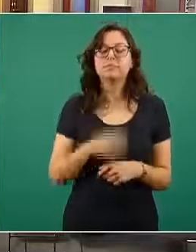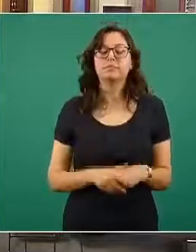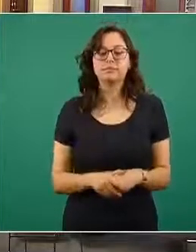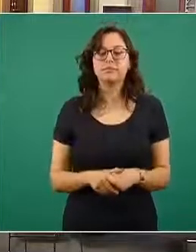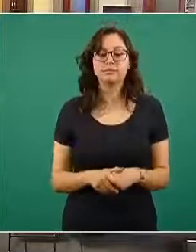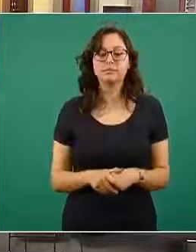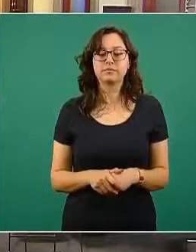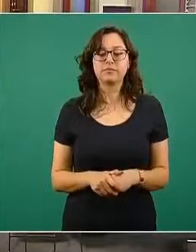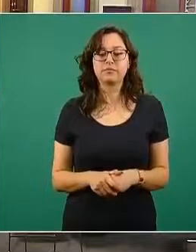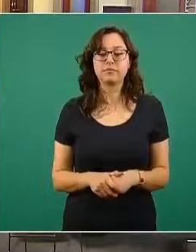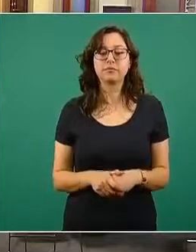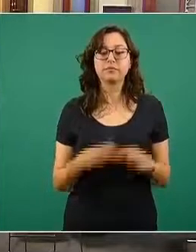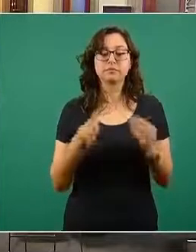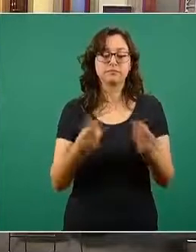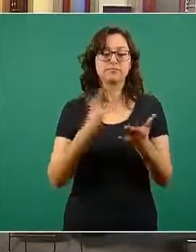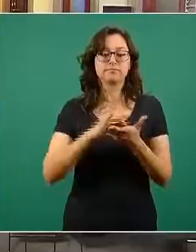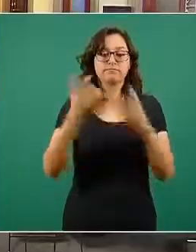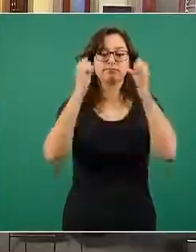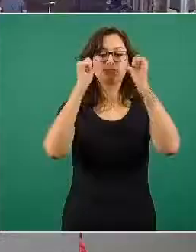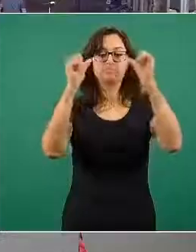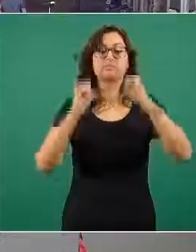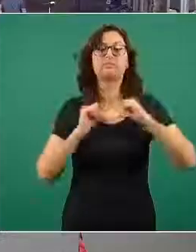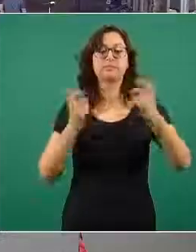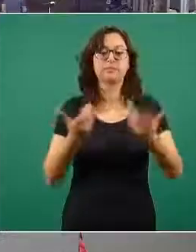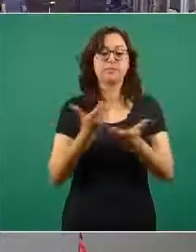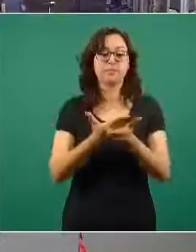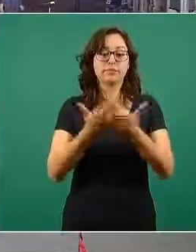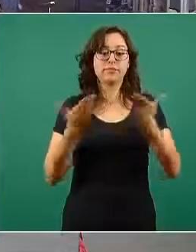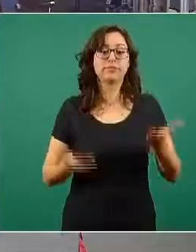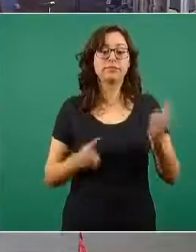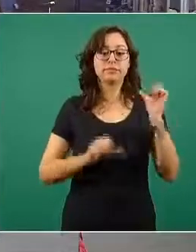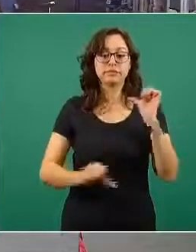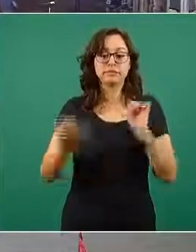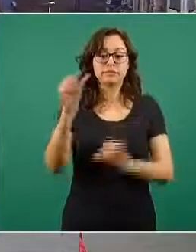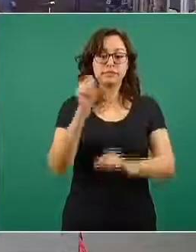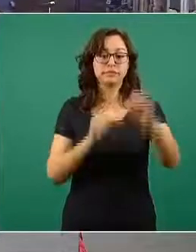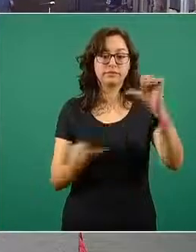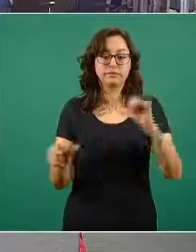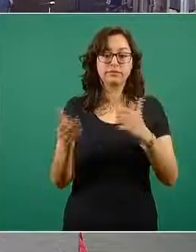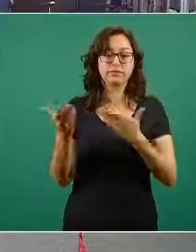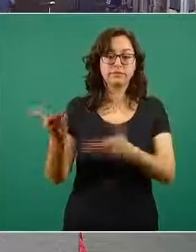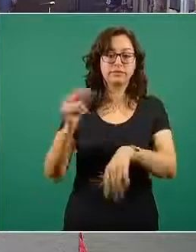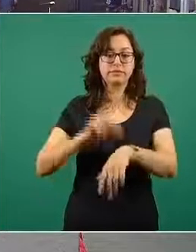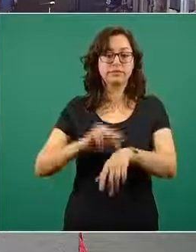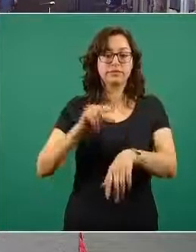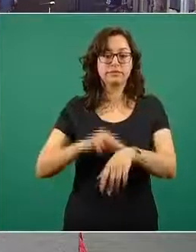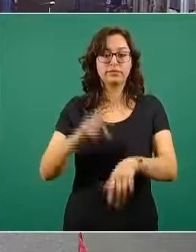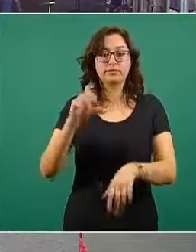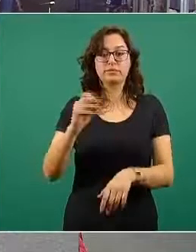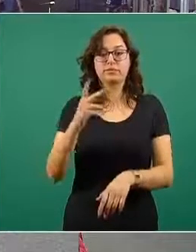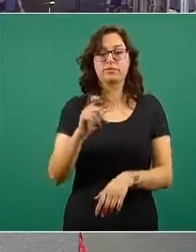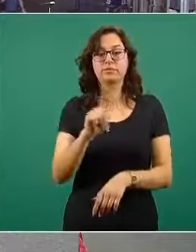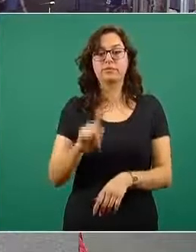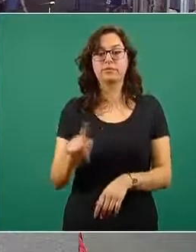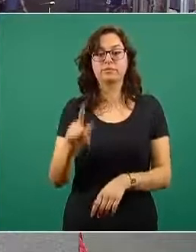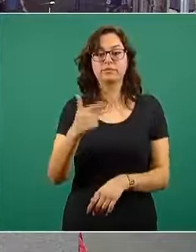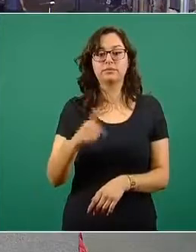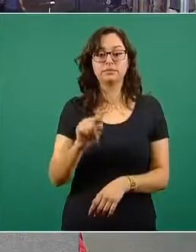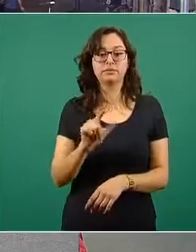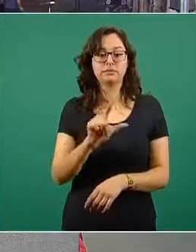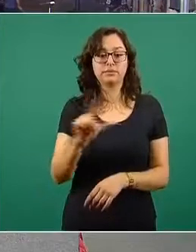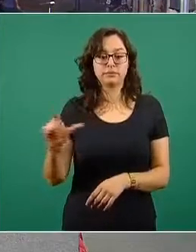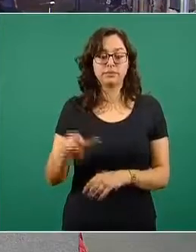Muchísimas gracias por su atención. Le cedo ahora el uso de la voz al doctor López-Gatell.